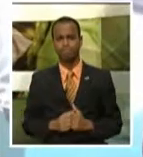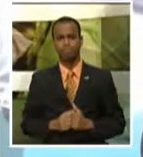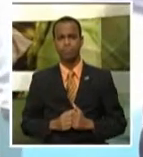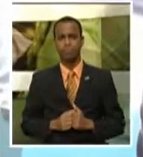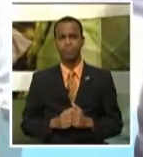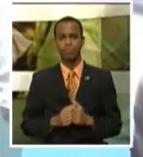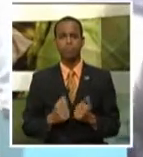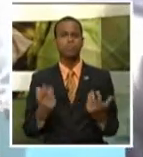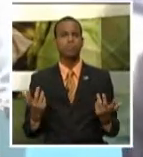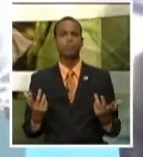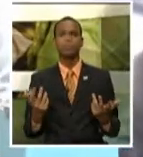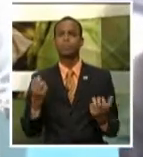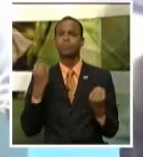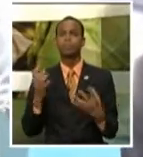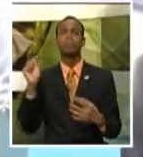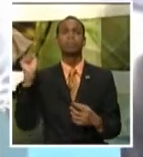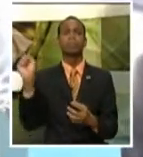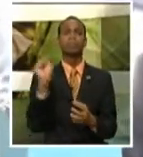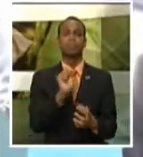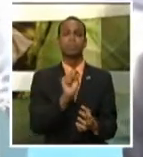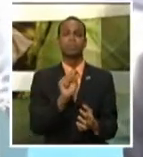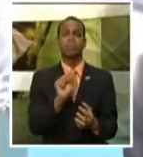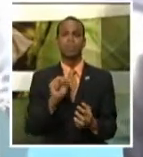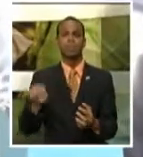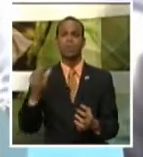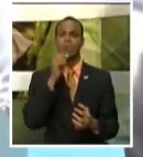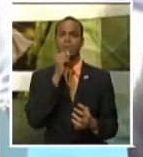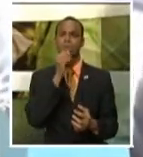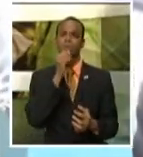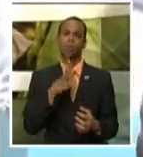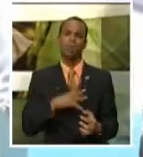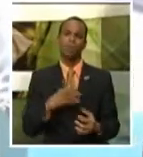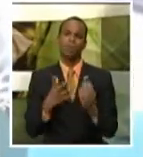La mayoría de ellas, mujeres pobres.